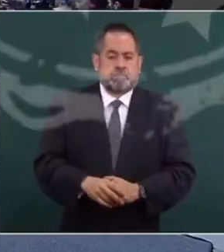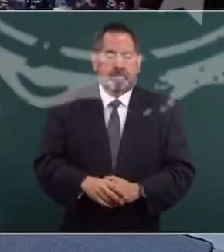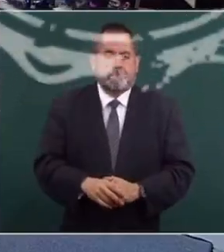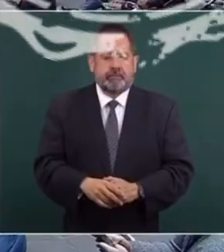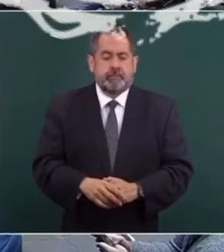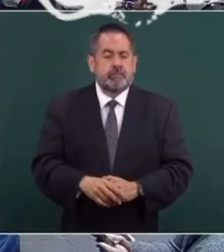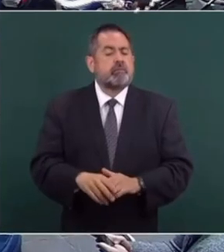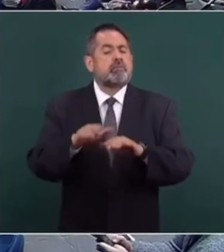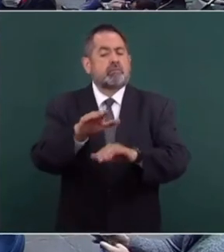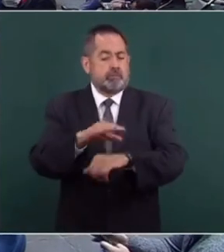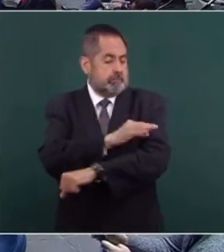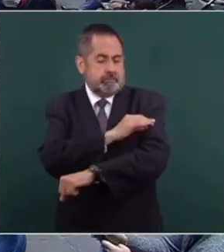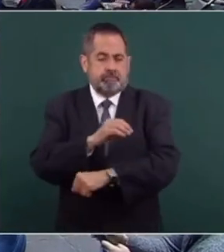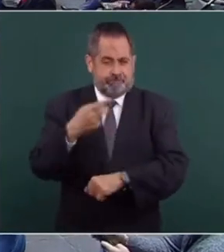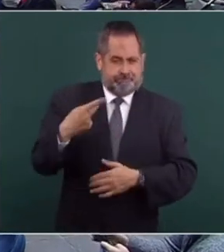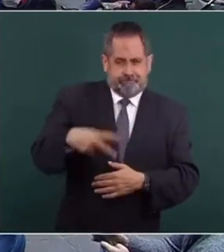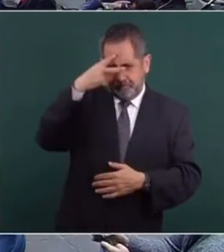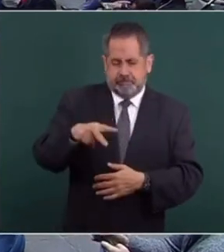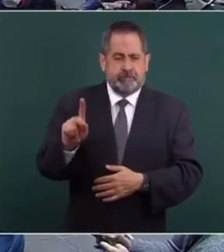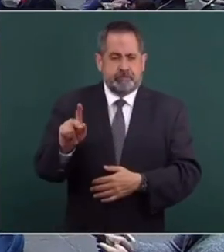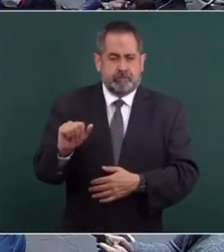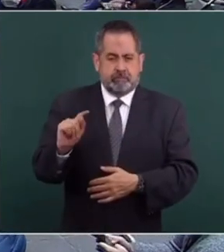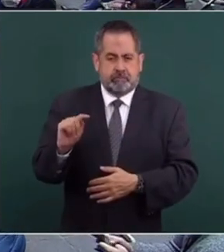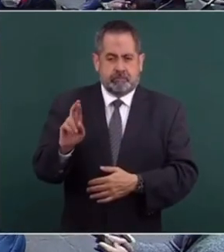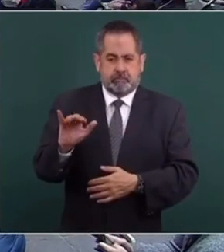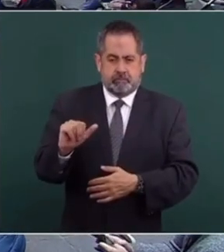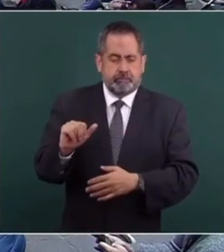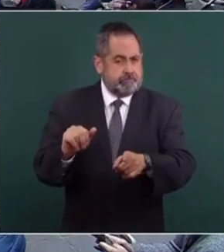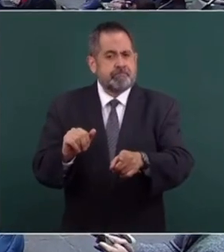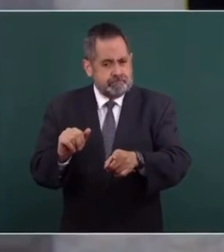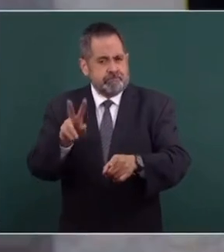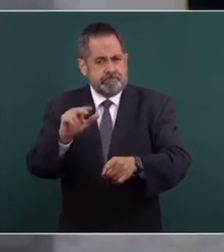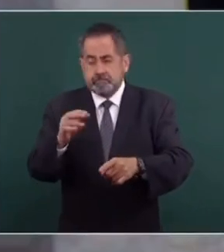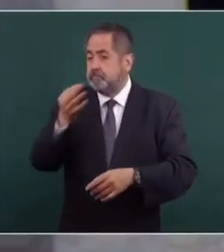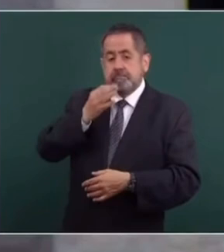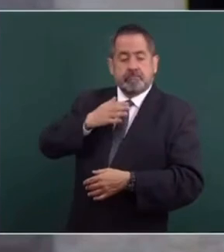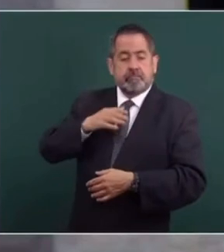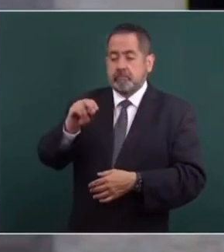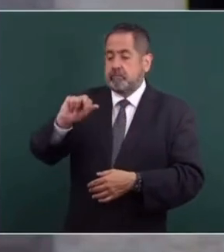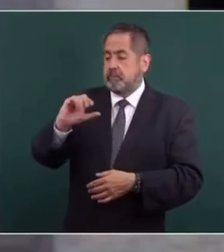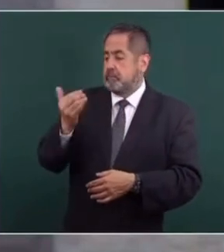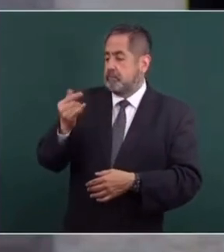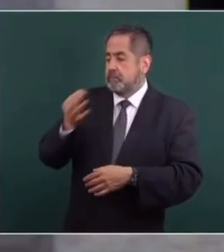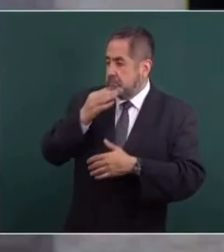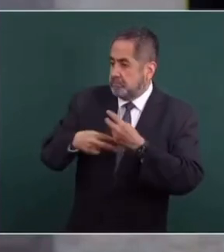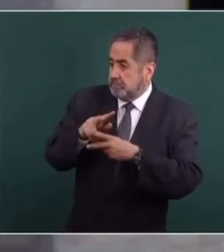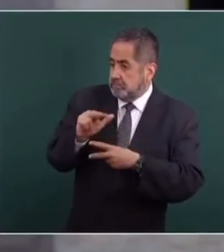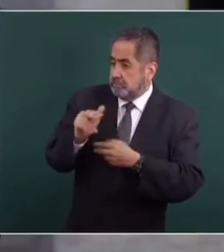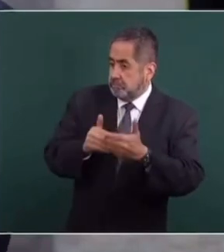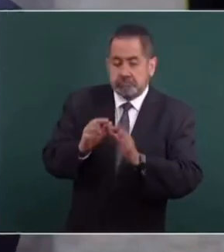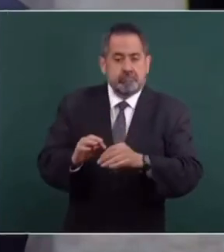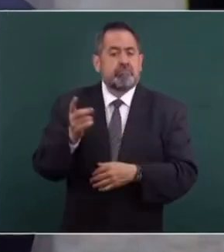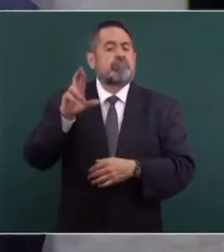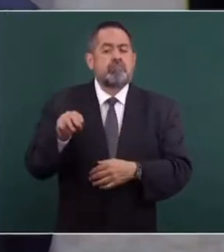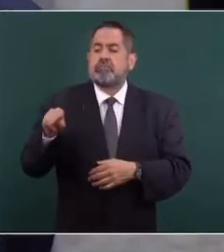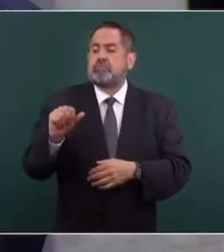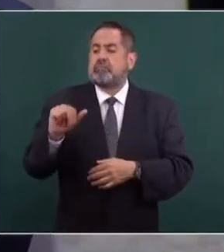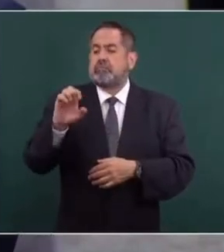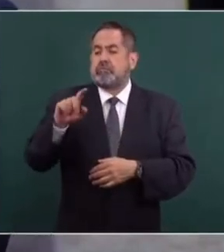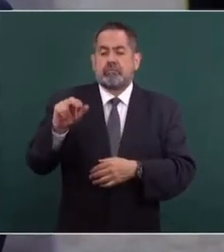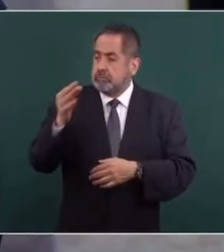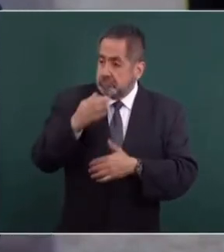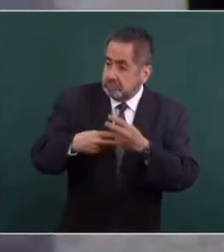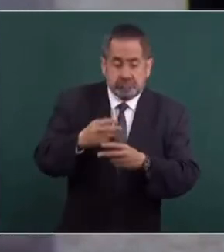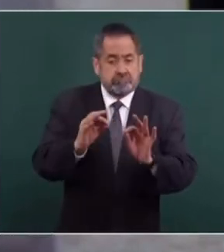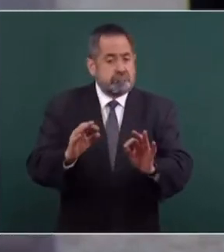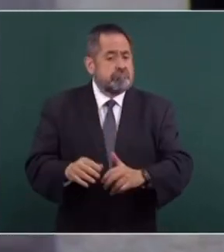Acerca de la vacuna patria van avanzando, ese es el informe que tenemos de Conacyt, de la doctora María Elena Álvarez, en